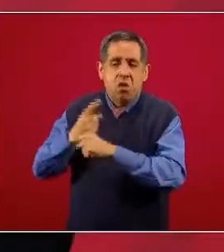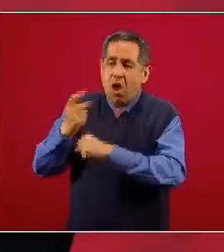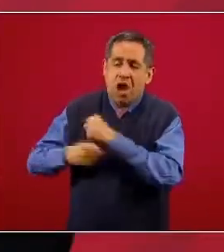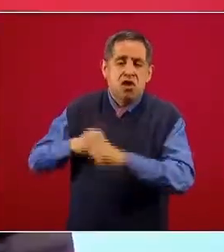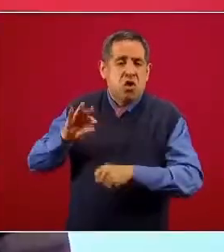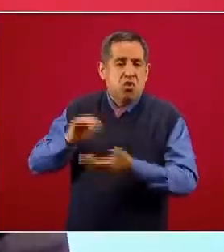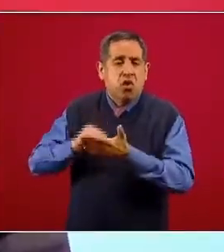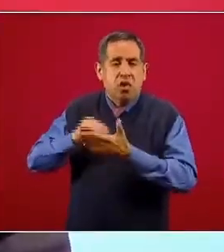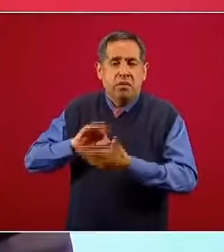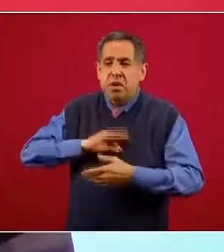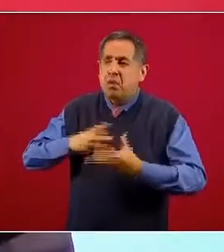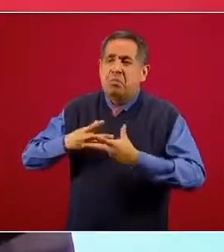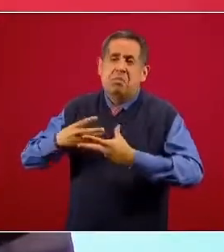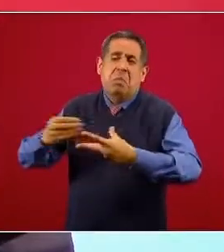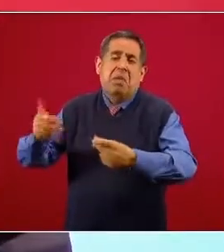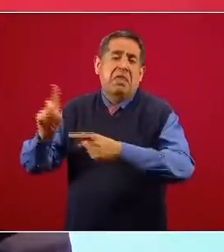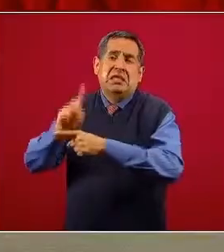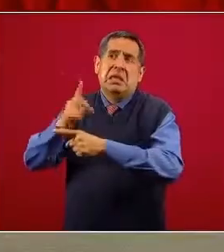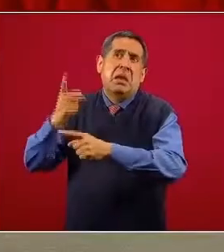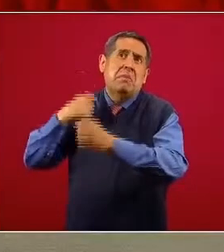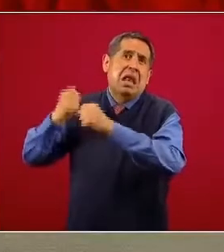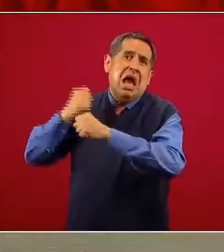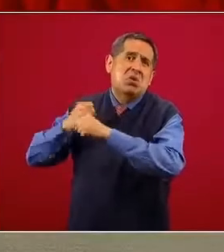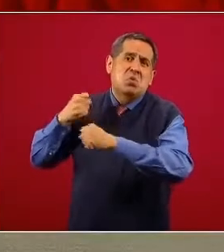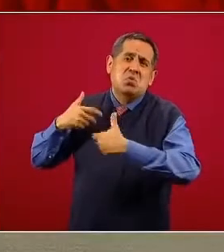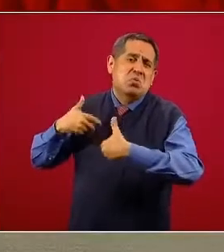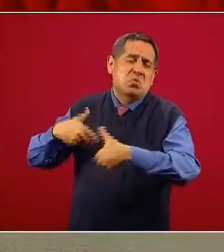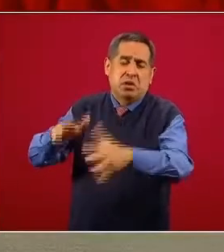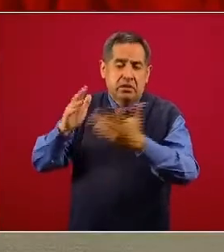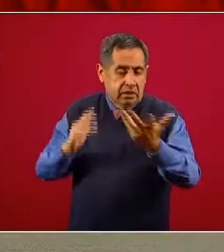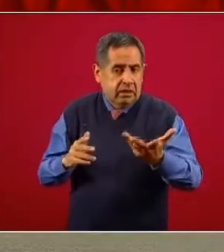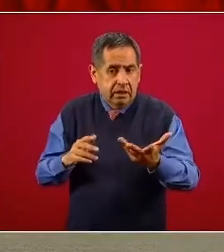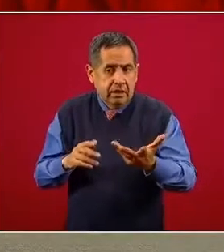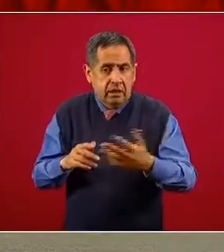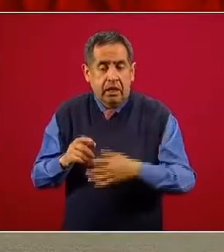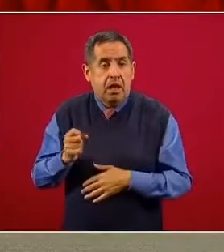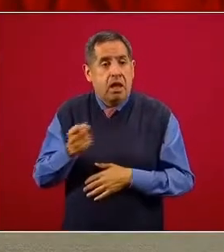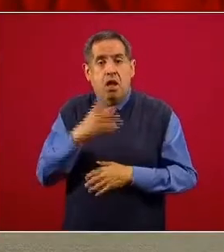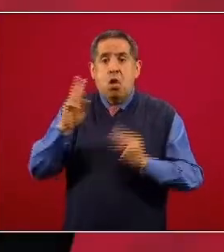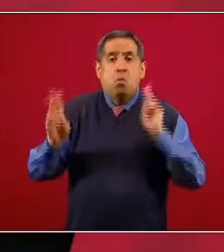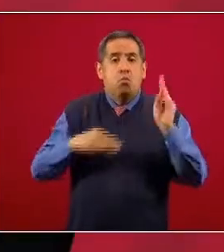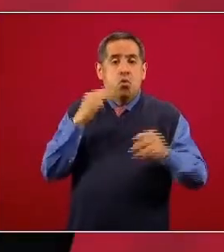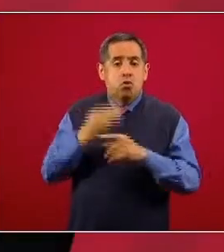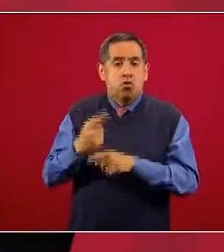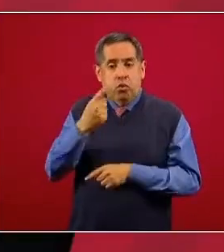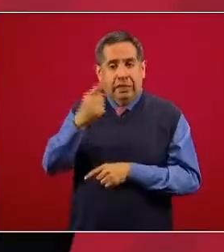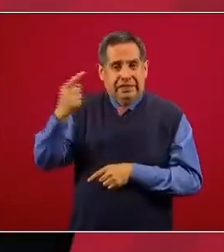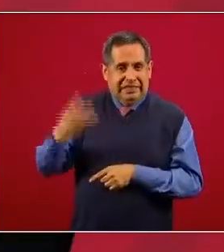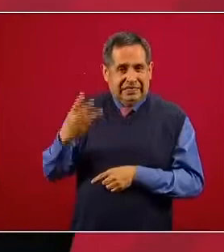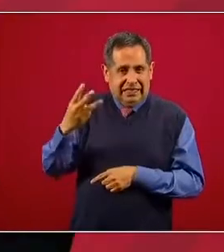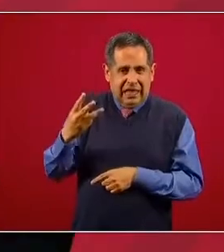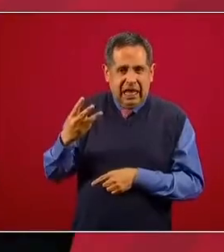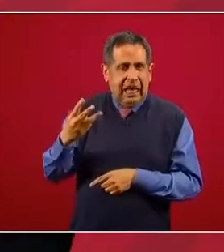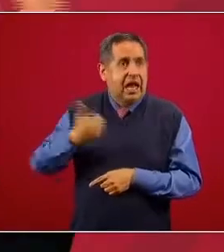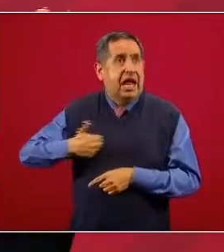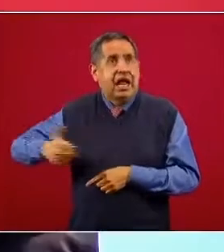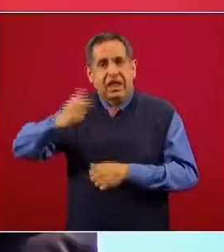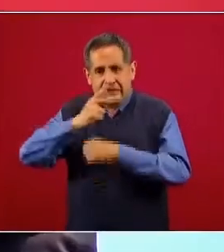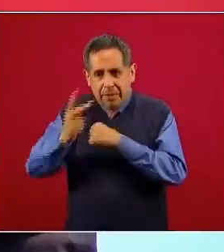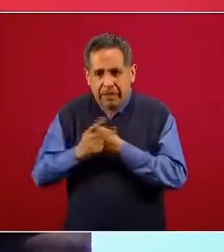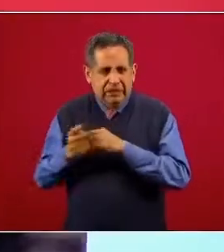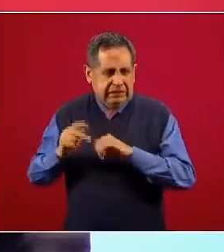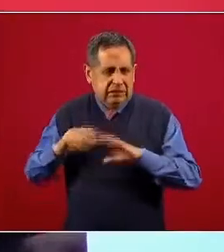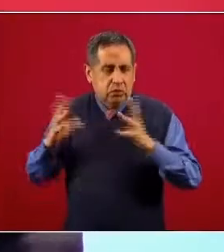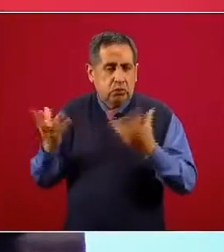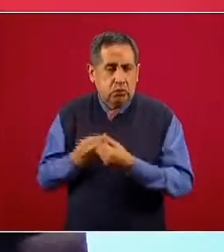hace milenios y seguirá ocurriendo. La tercera parte de las poblaciones mundiales, en cada país y en el